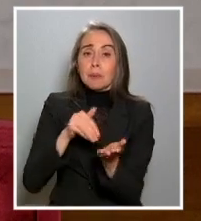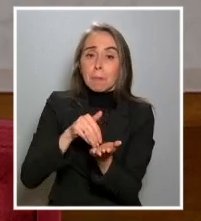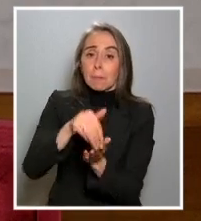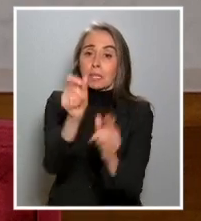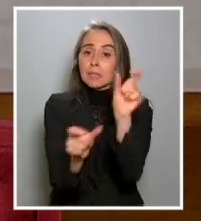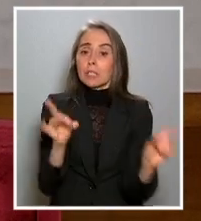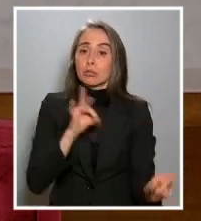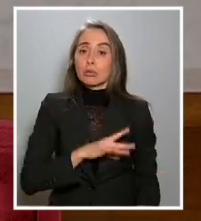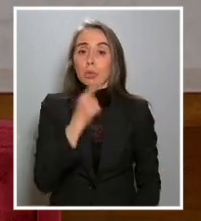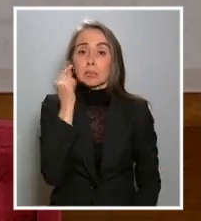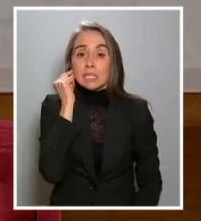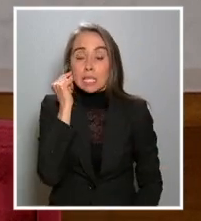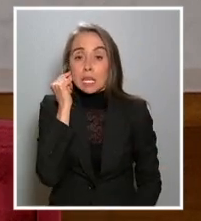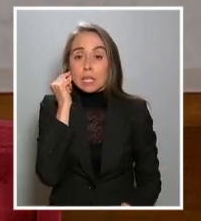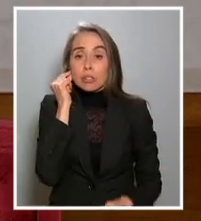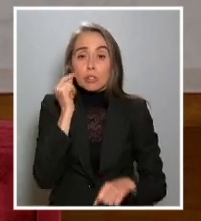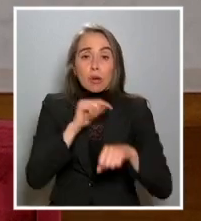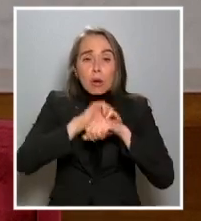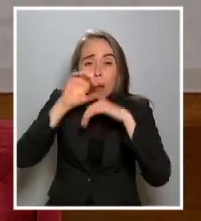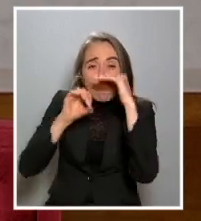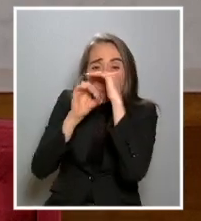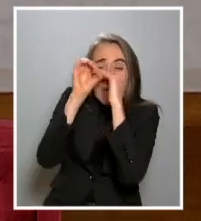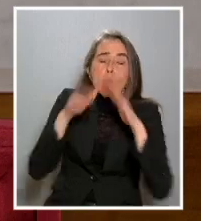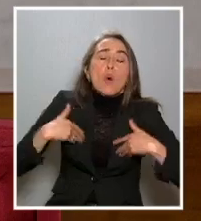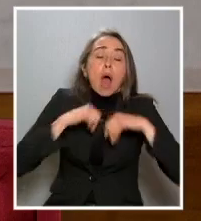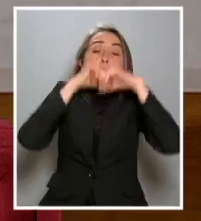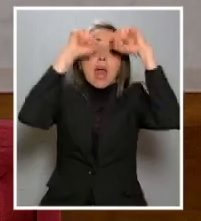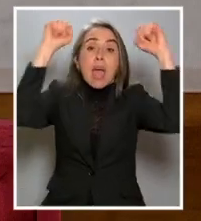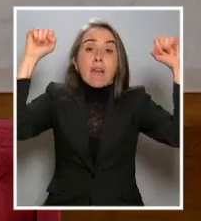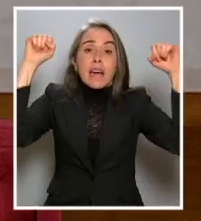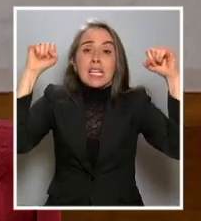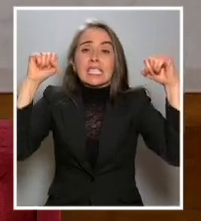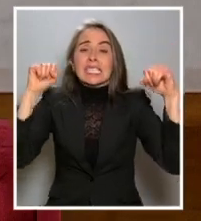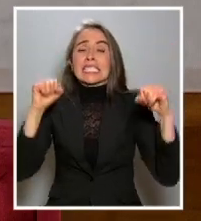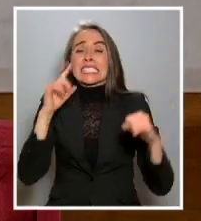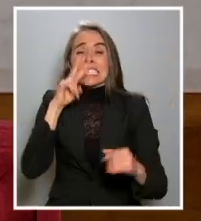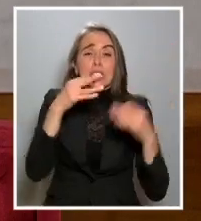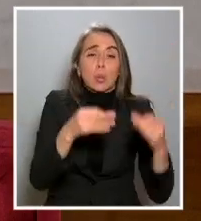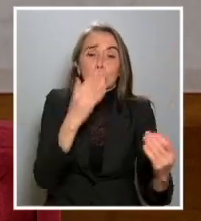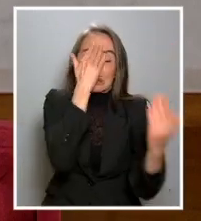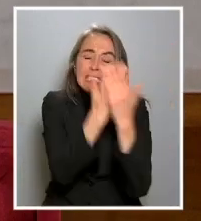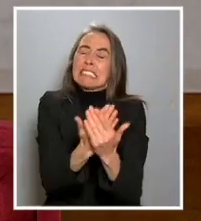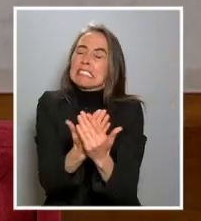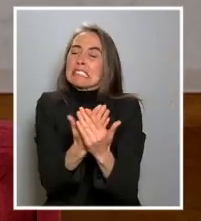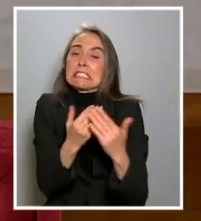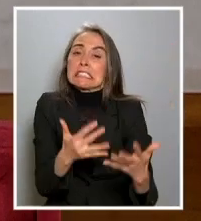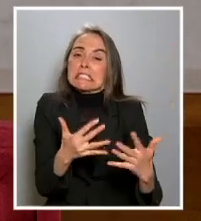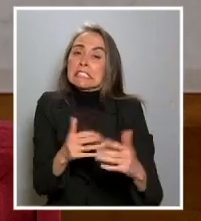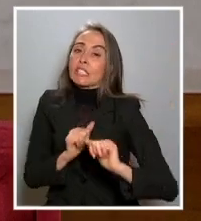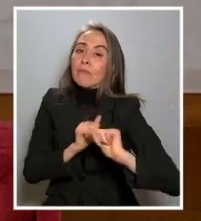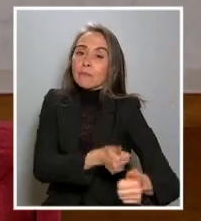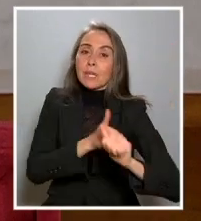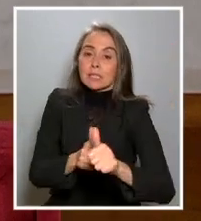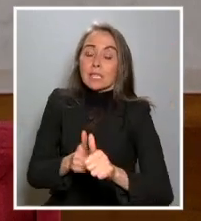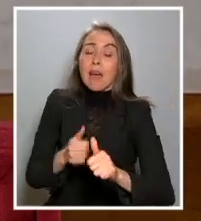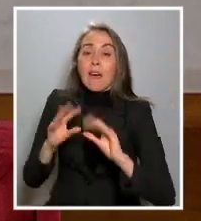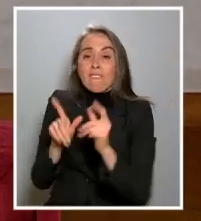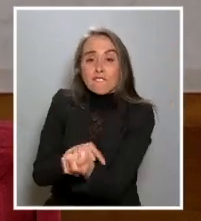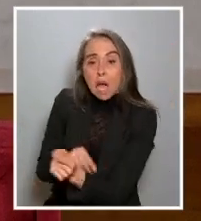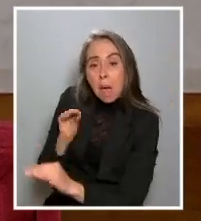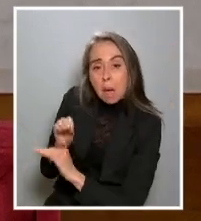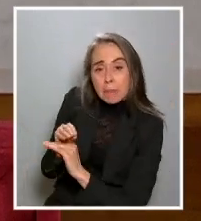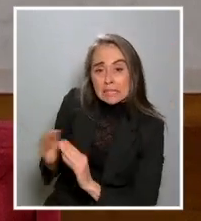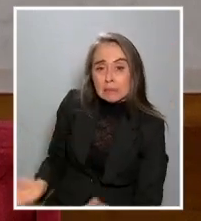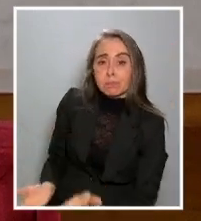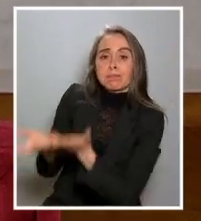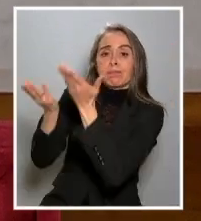miles de chilenos y chilenas que se levantan al alba, que enfrentan las injusticias y las vencen, que sacan adelante a sus familias con